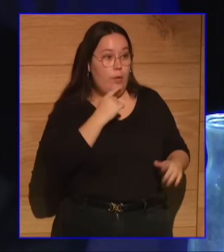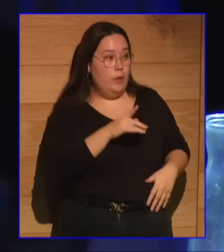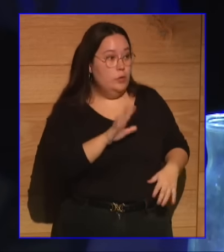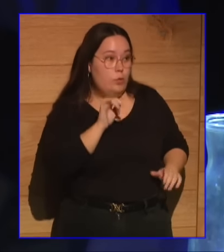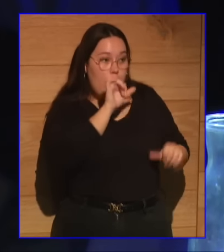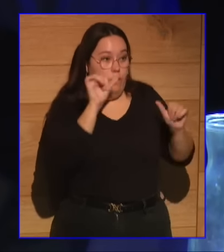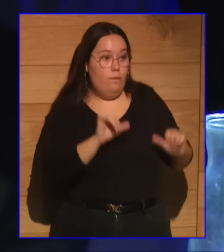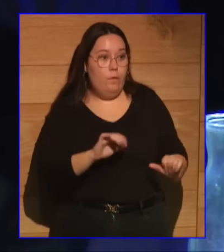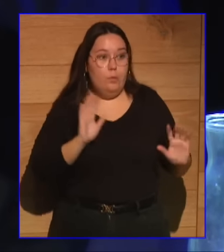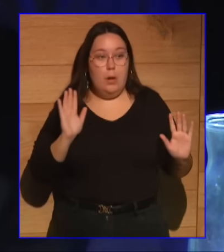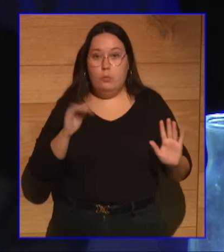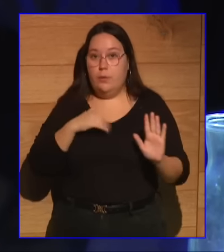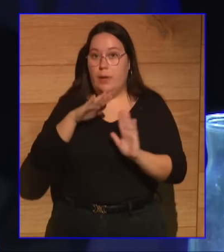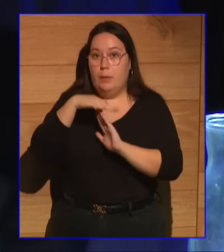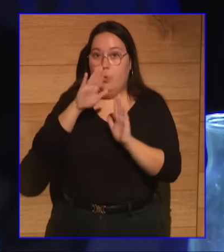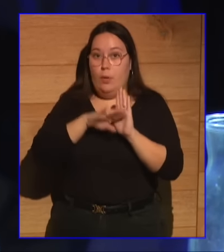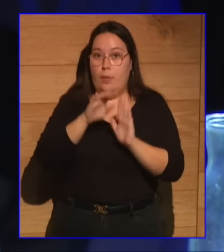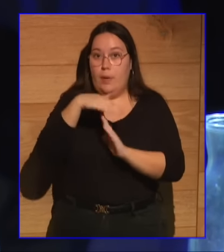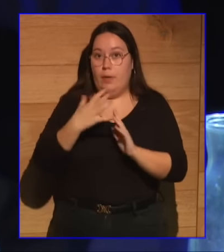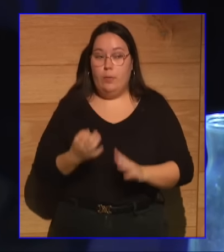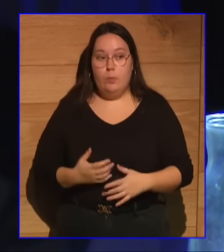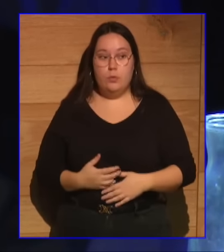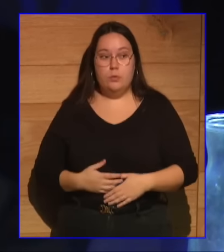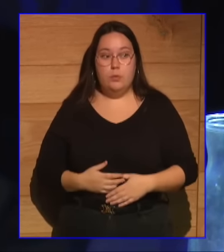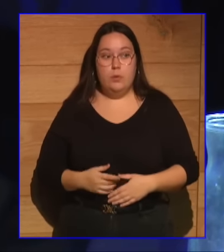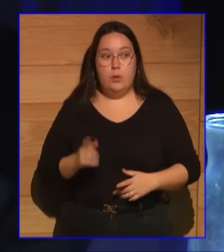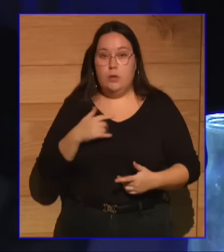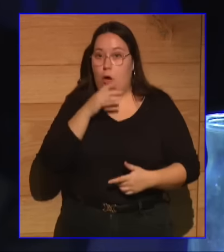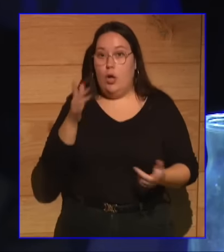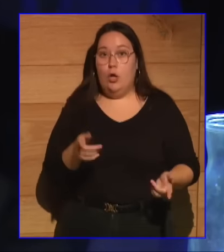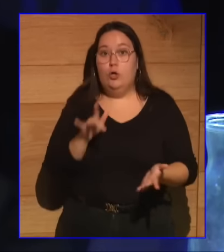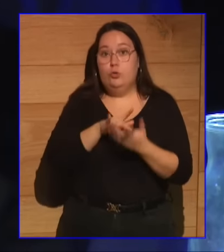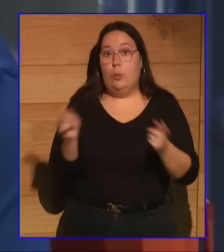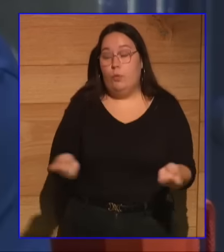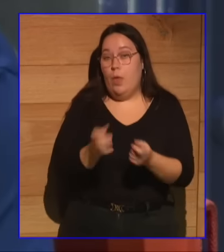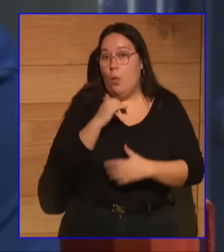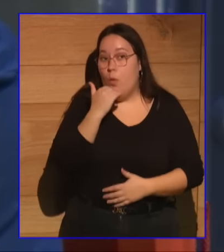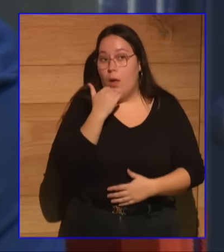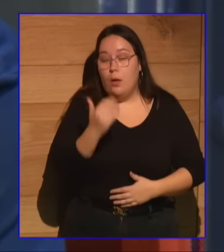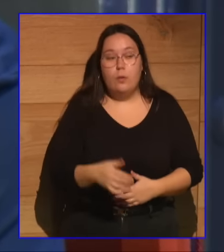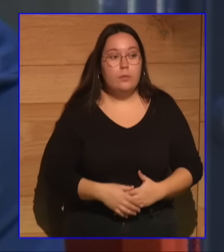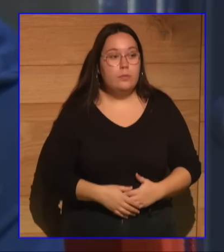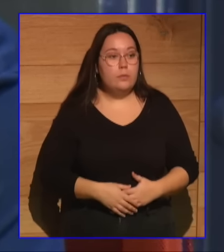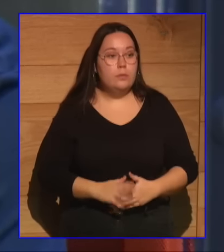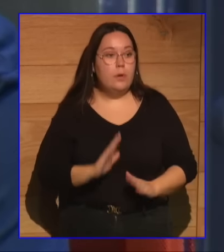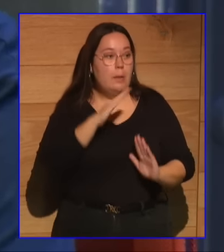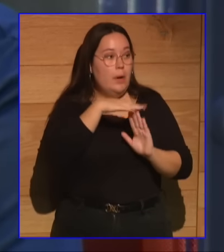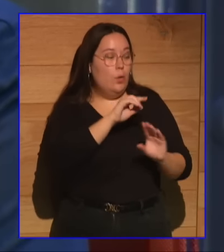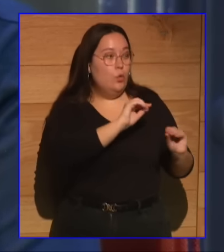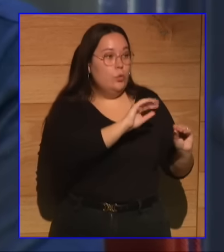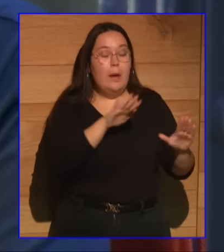de una forma que digo, bueno, pues habrá que detente parar el programa. En ello, detente en ¿entrará ello. ¿Entrará publicidad no, o sí, algo? Sí. Abunda. El que lo has detenido eres